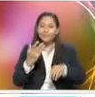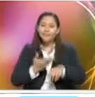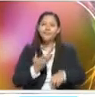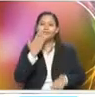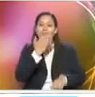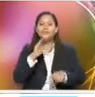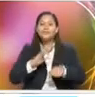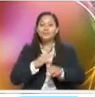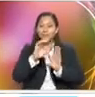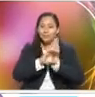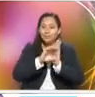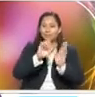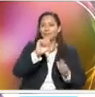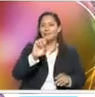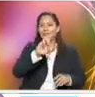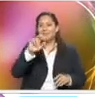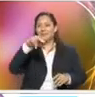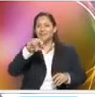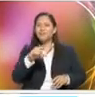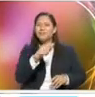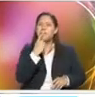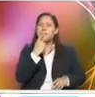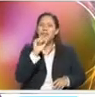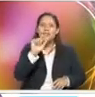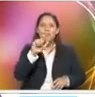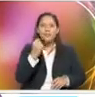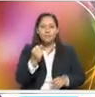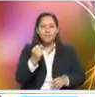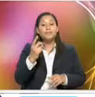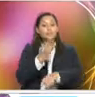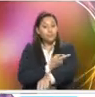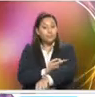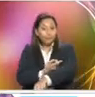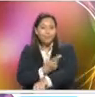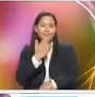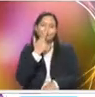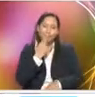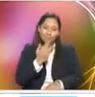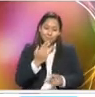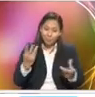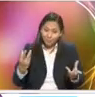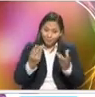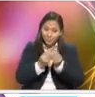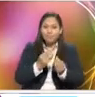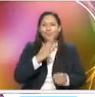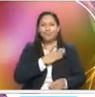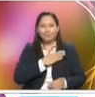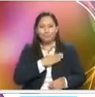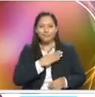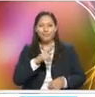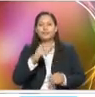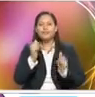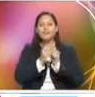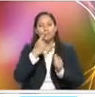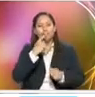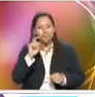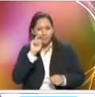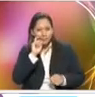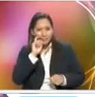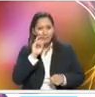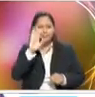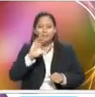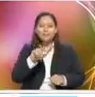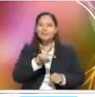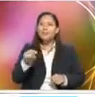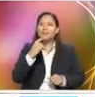porque el jamón serrano, que es como muy salado, obviamente, y el durazno, el dulce, entonces esa combinación está muy buena con el jitomate, entonces va a hacer que se